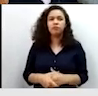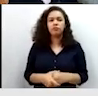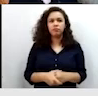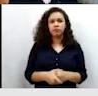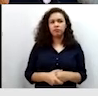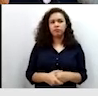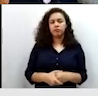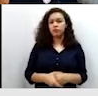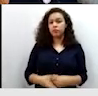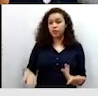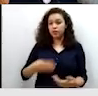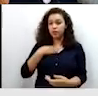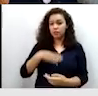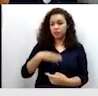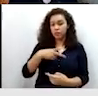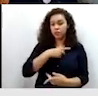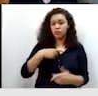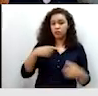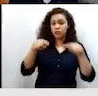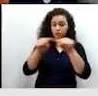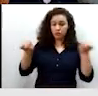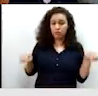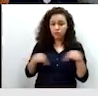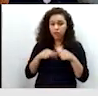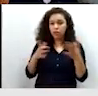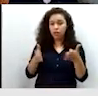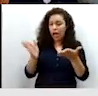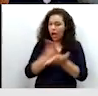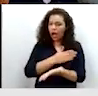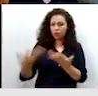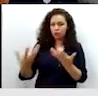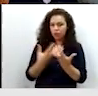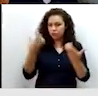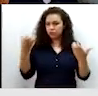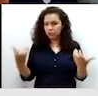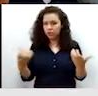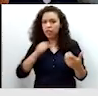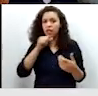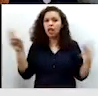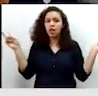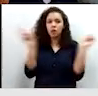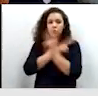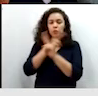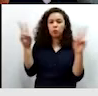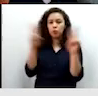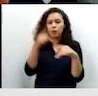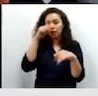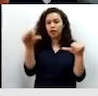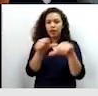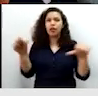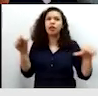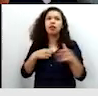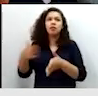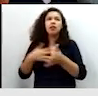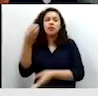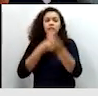Pues el sanitario pues debe de ser un cuarto completamente separado, que no debe de tener la ventilación al área de preparación de alimentos,